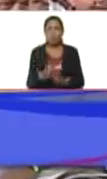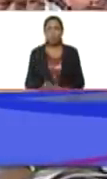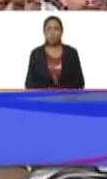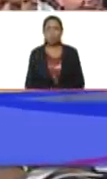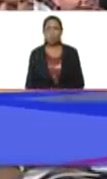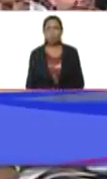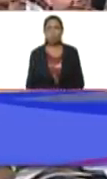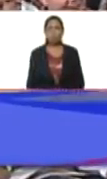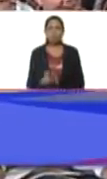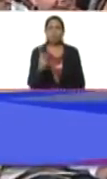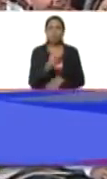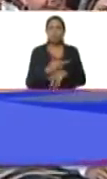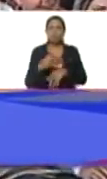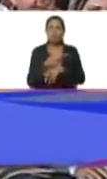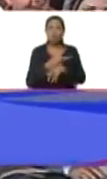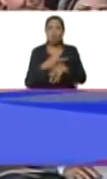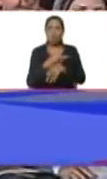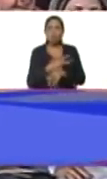2 horas.